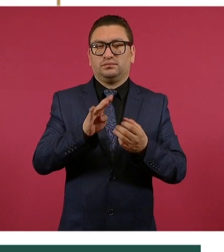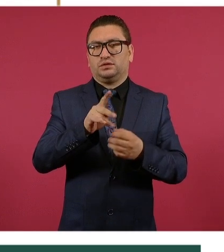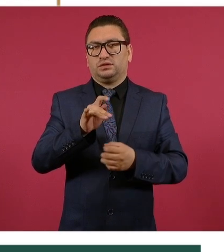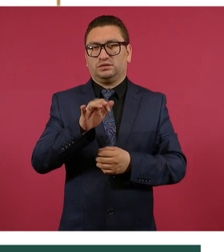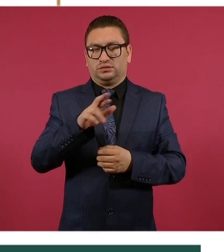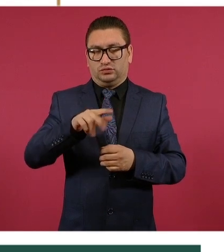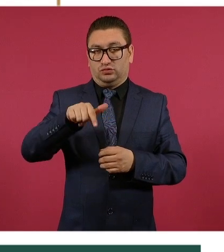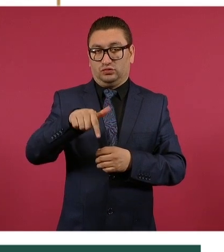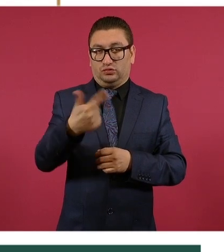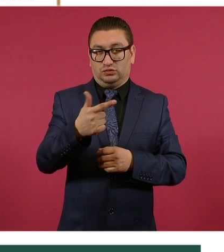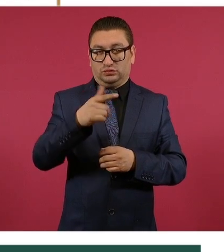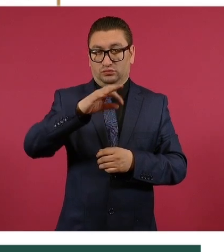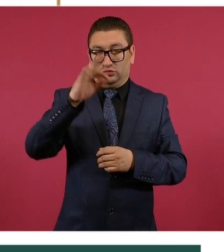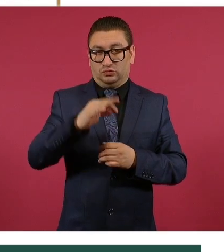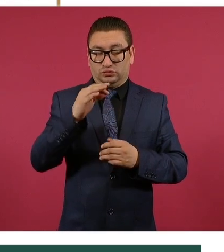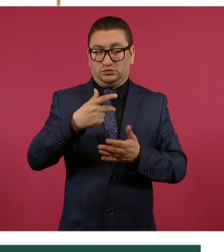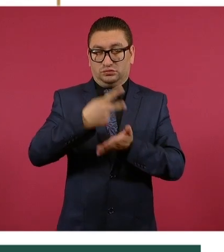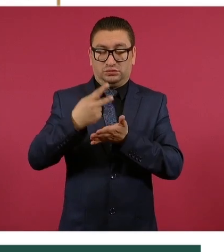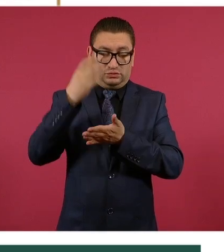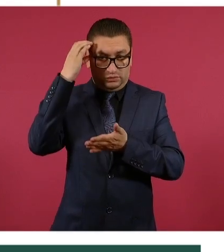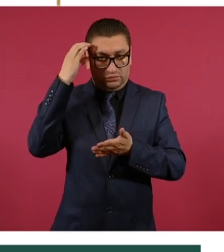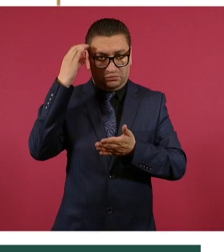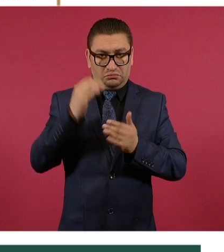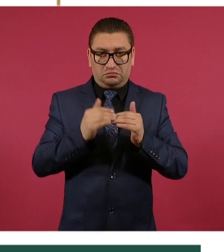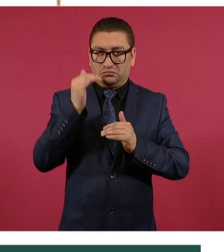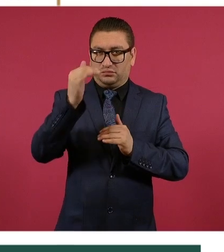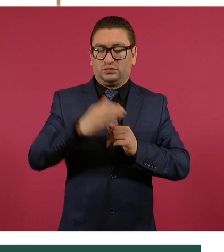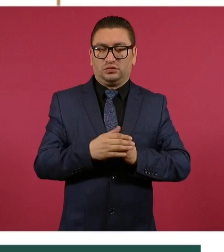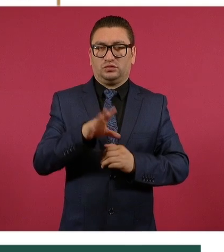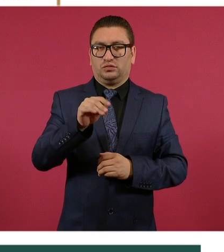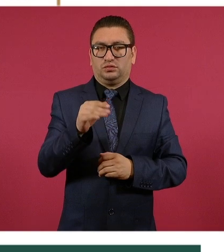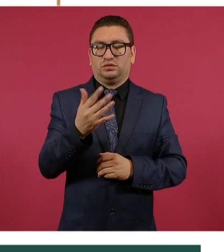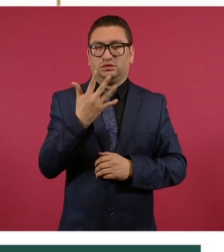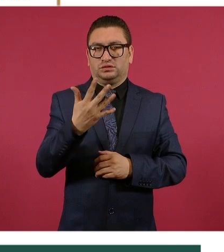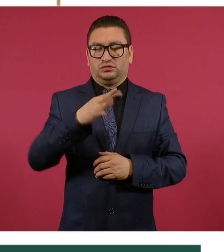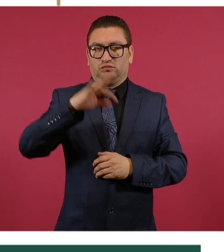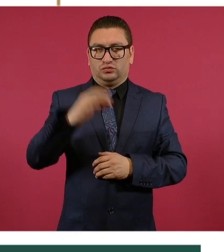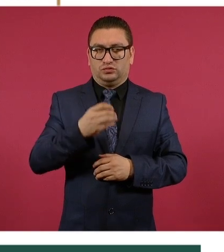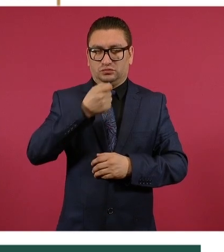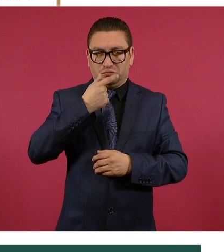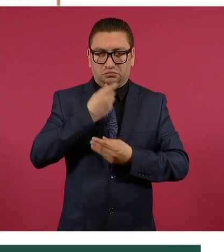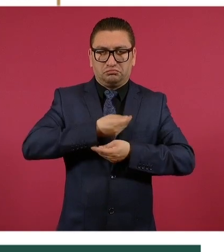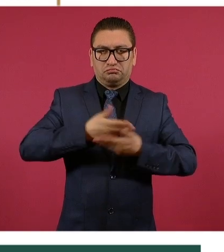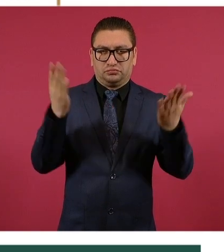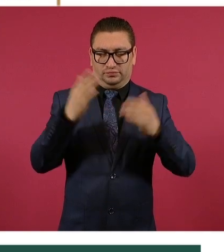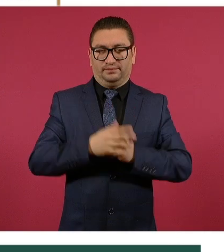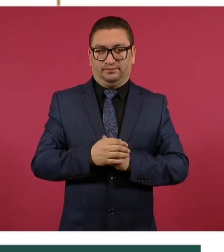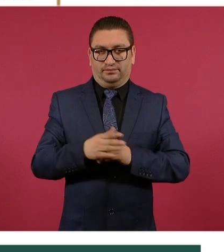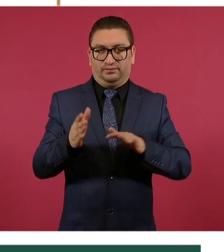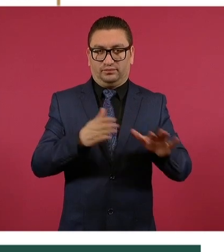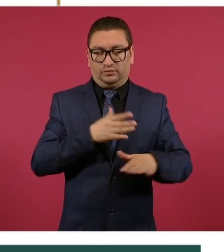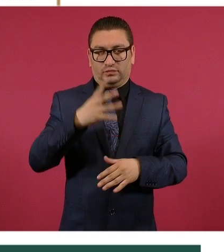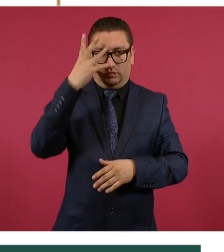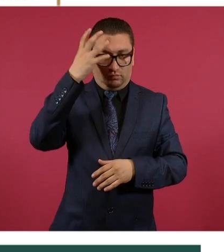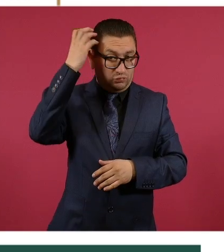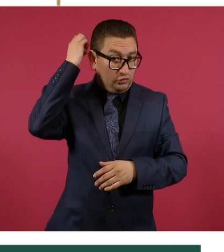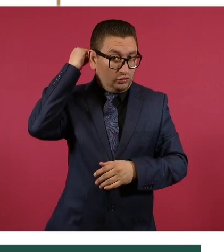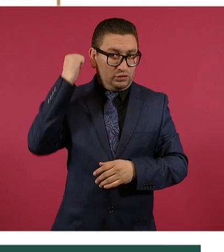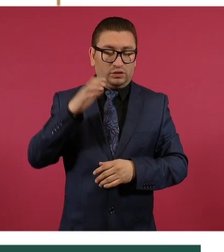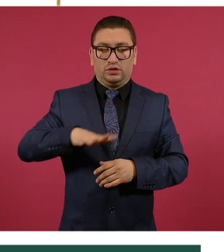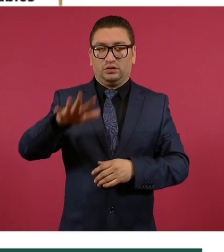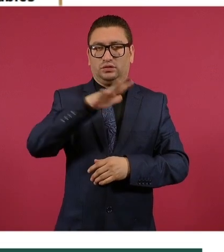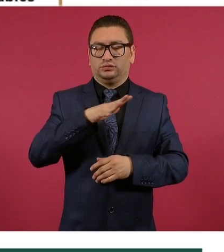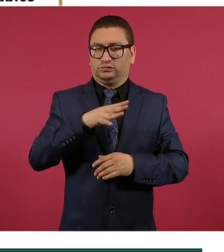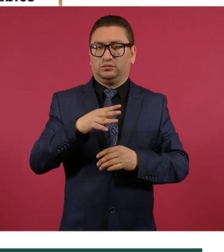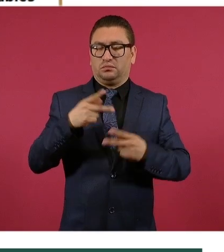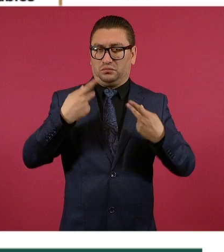las camas sensables. Se está reportando un abasto del 95%. En el caso de Morelos, el